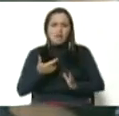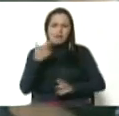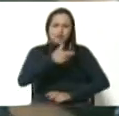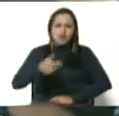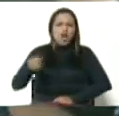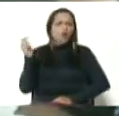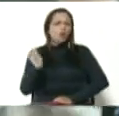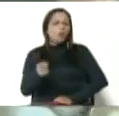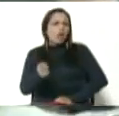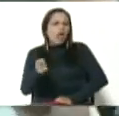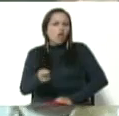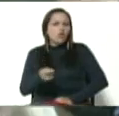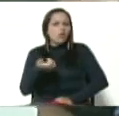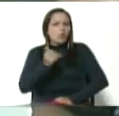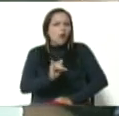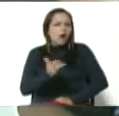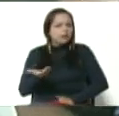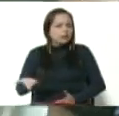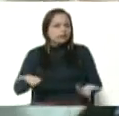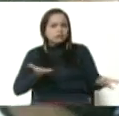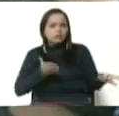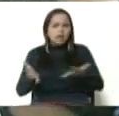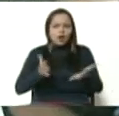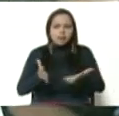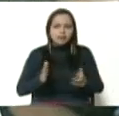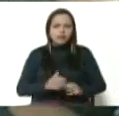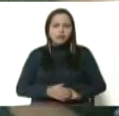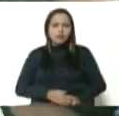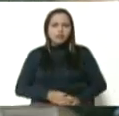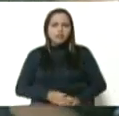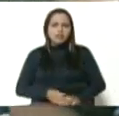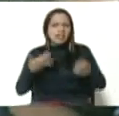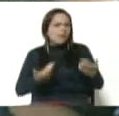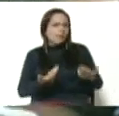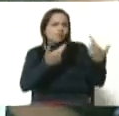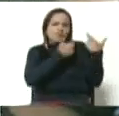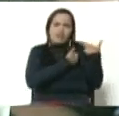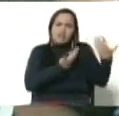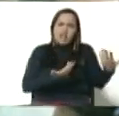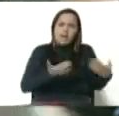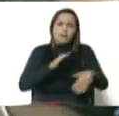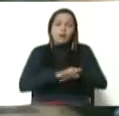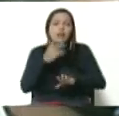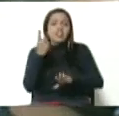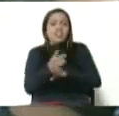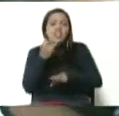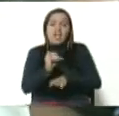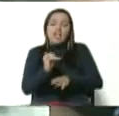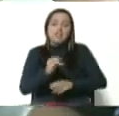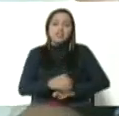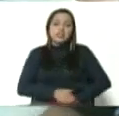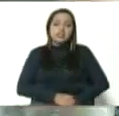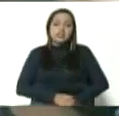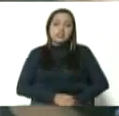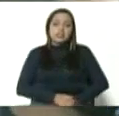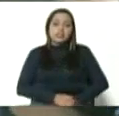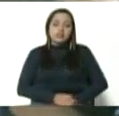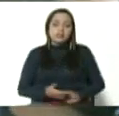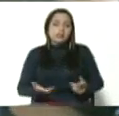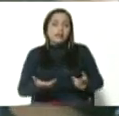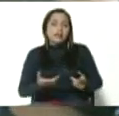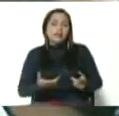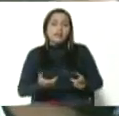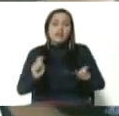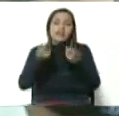ya representa una carga. ¿Por qué? Porque tiene que dedicarse a mantenerse con la